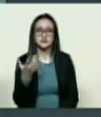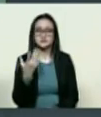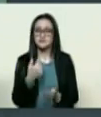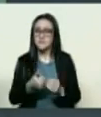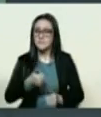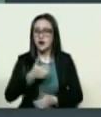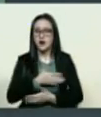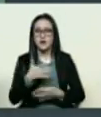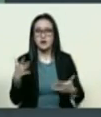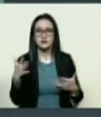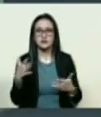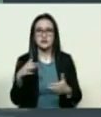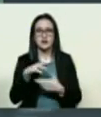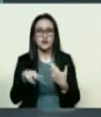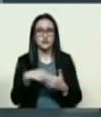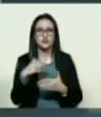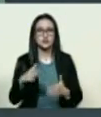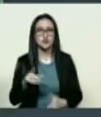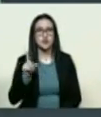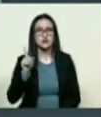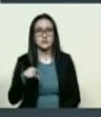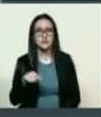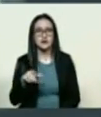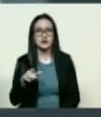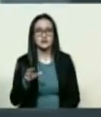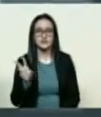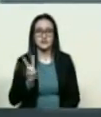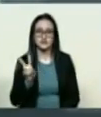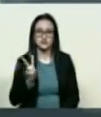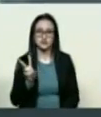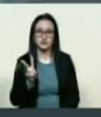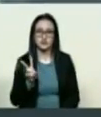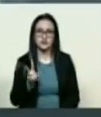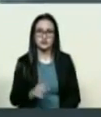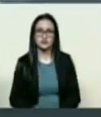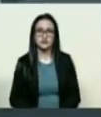grande de la revolución y, por supuesto, de la República Bolivariana de Venezuela.